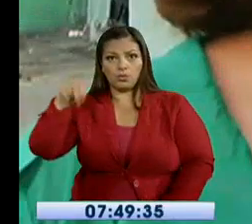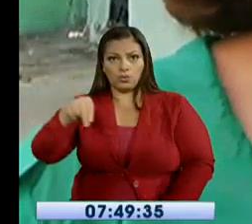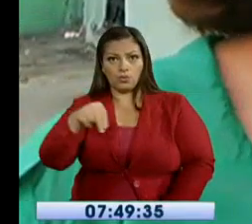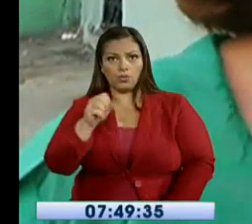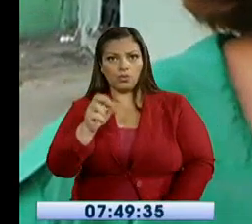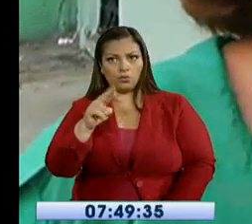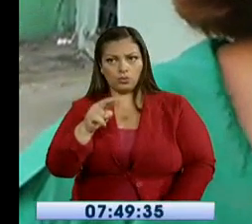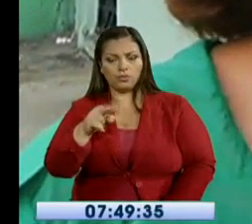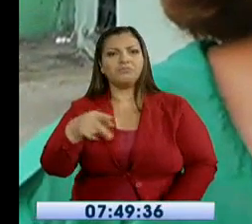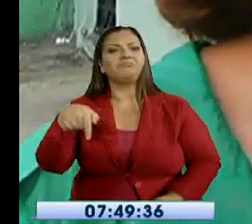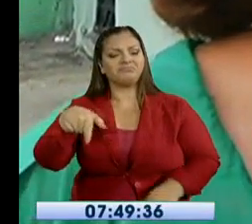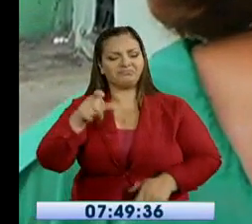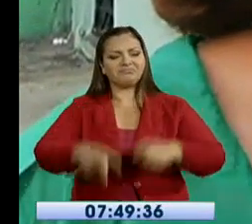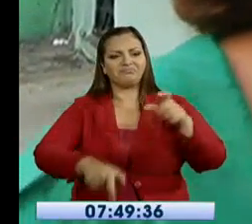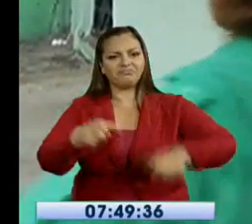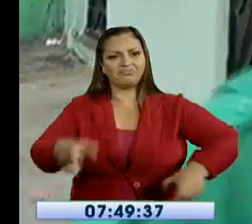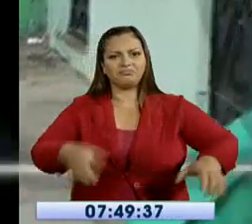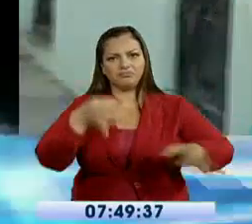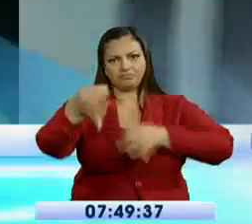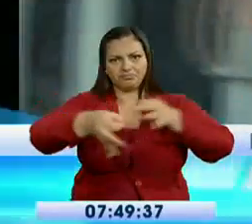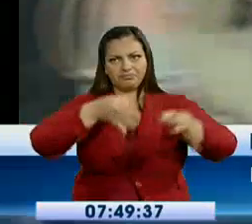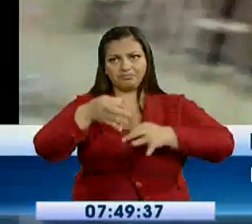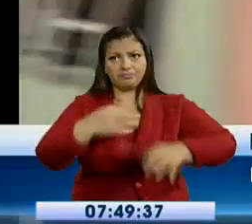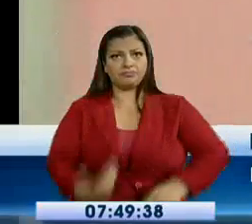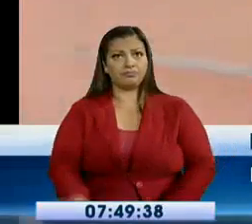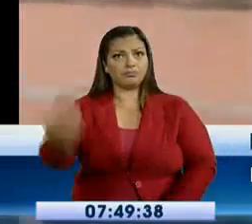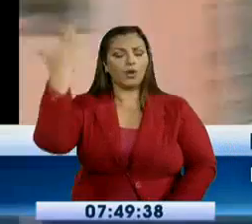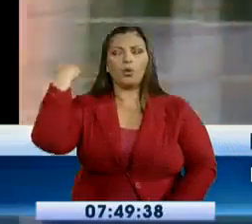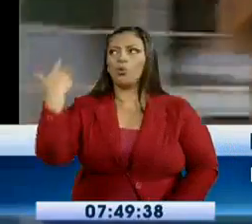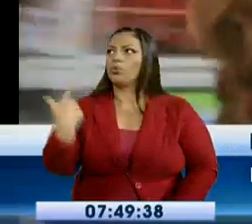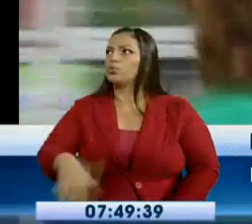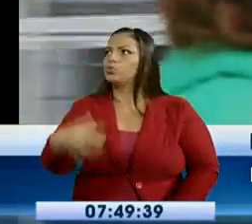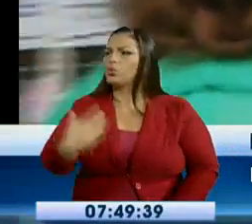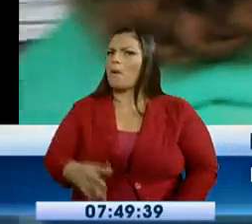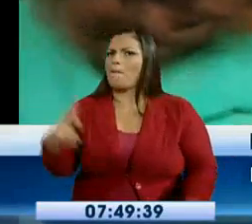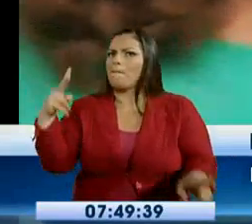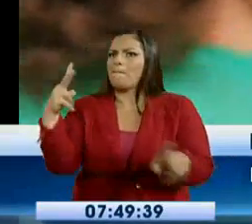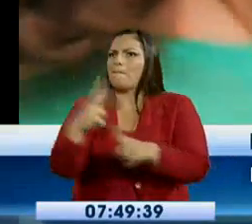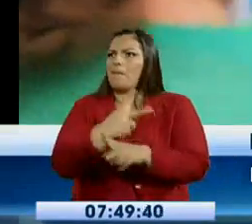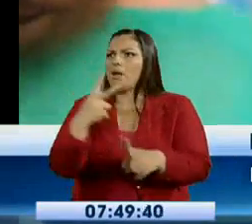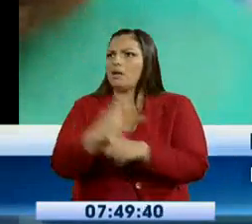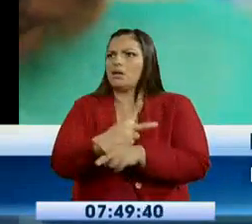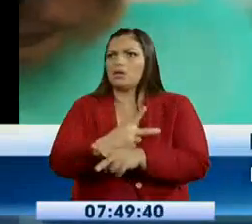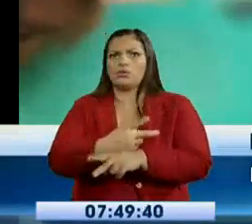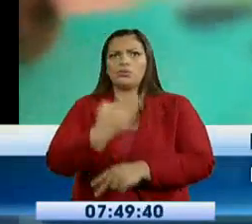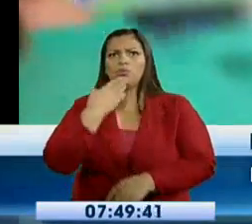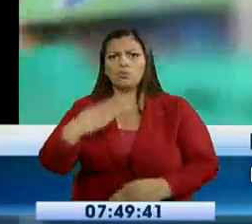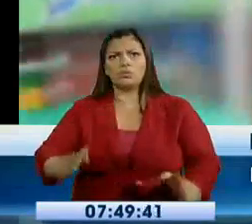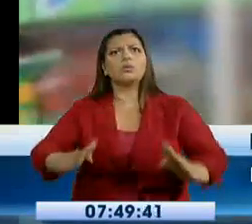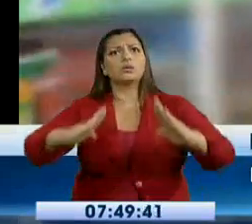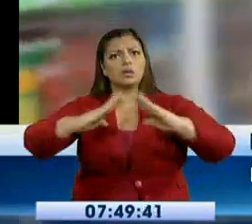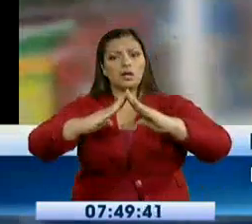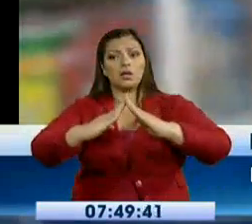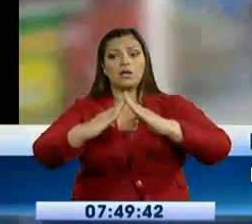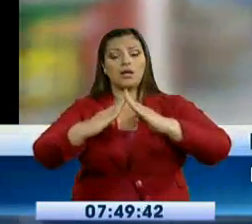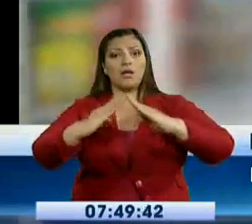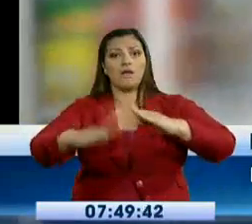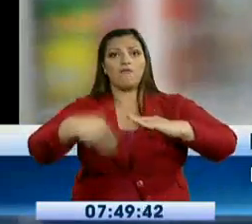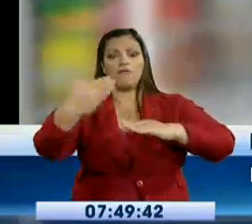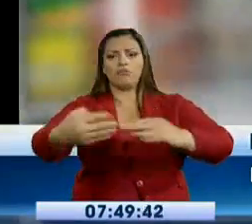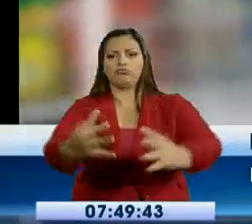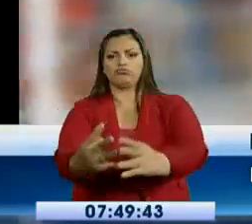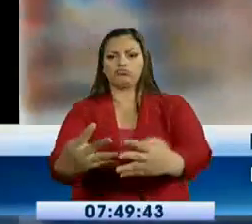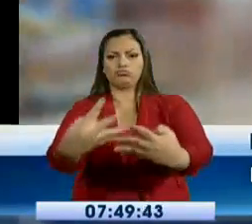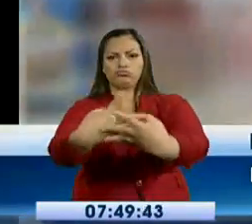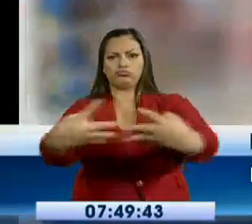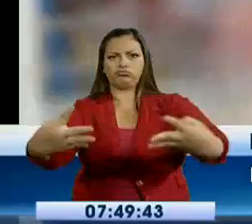con rejitas como ustedes ven, aquí en este huequito de aquí, metían palitos y se le cogían los caramelos